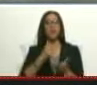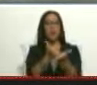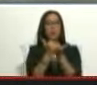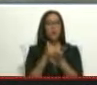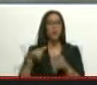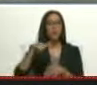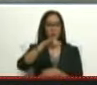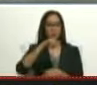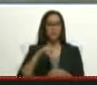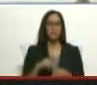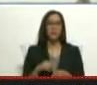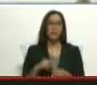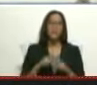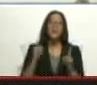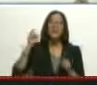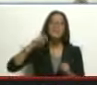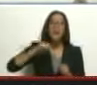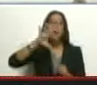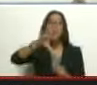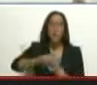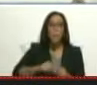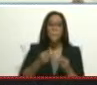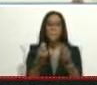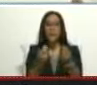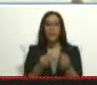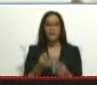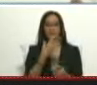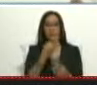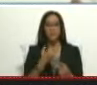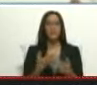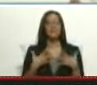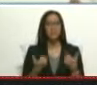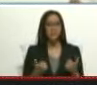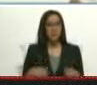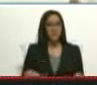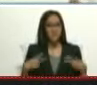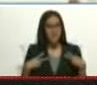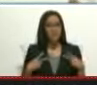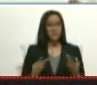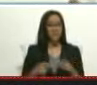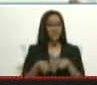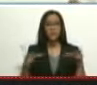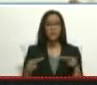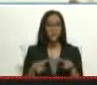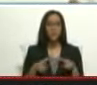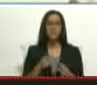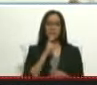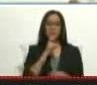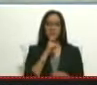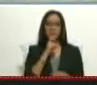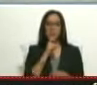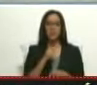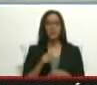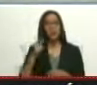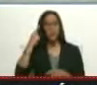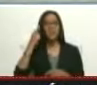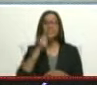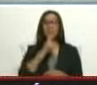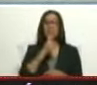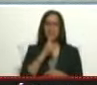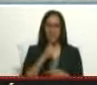necesitábamos comprar los antivirales de última generación para salvar vidas de los casos graves. Ustedes saben quién